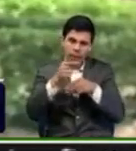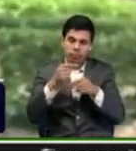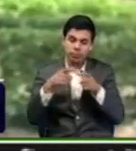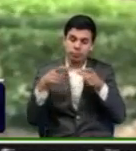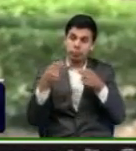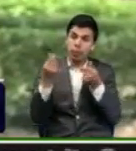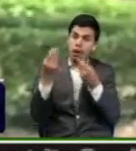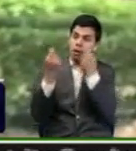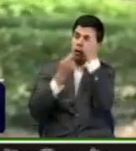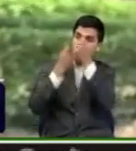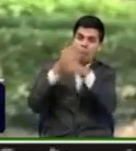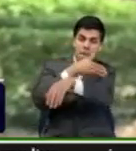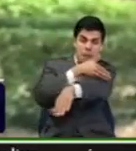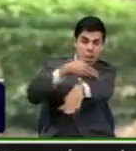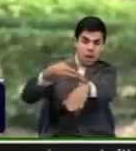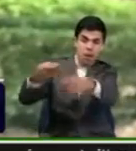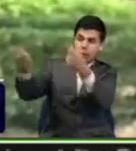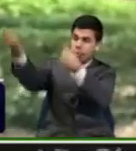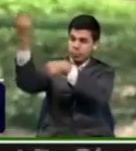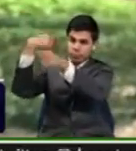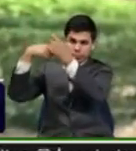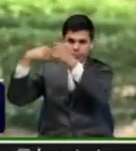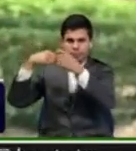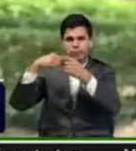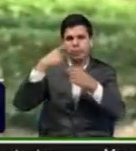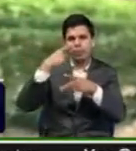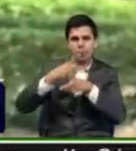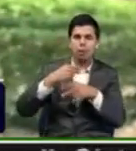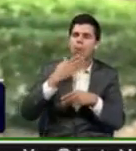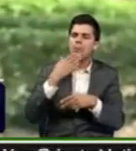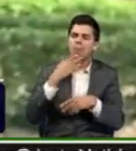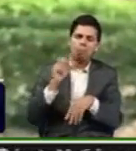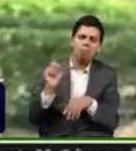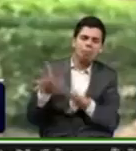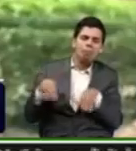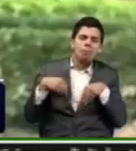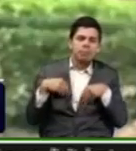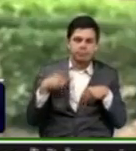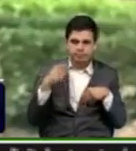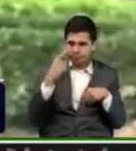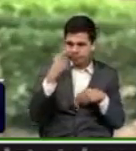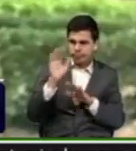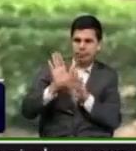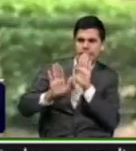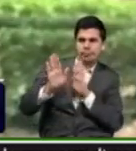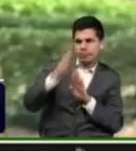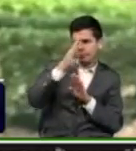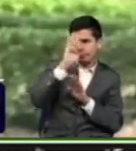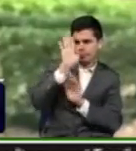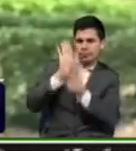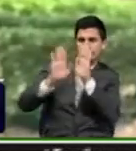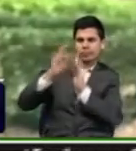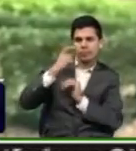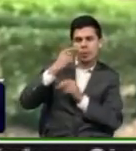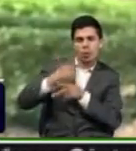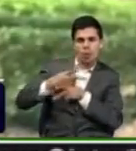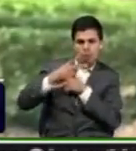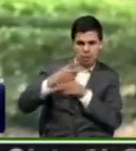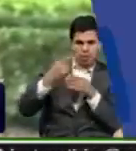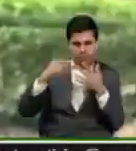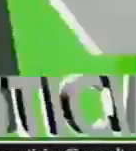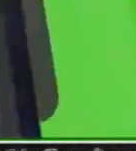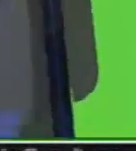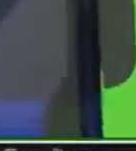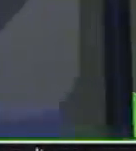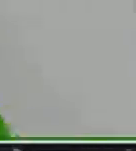grandes transacciones con fuertes sumas de dinero y a no confiar tan fácilmente en las personas que quieren cerrar este tipo de negocios con ellos. Estaremos muy